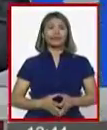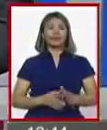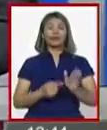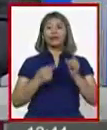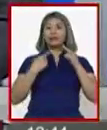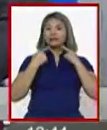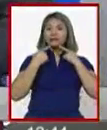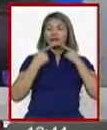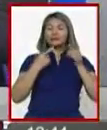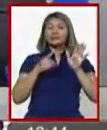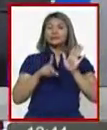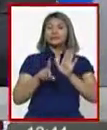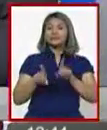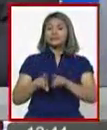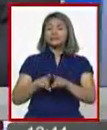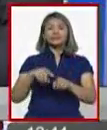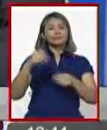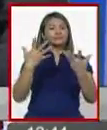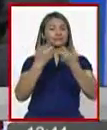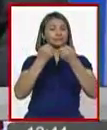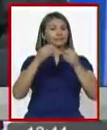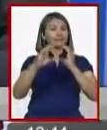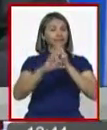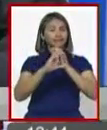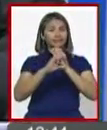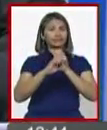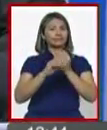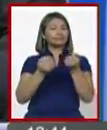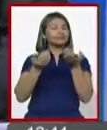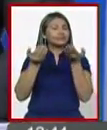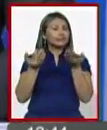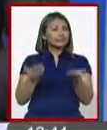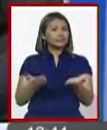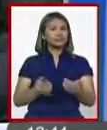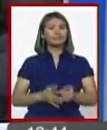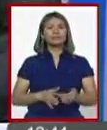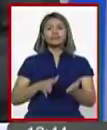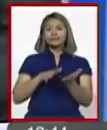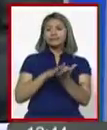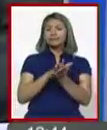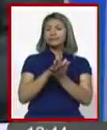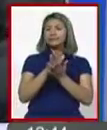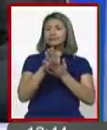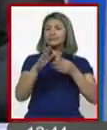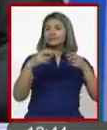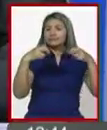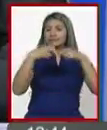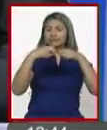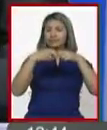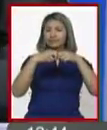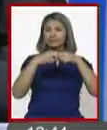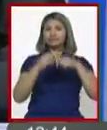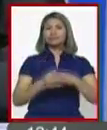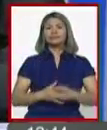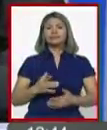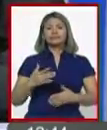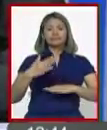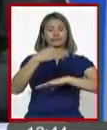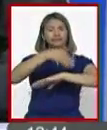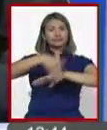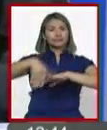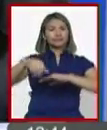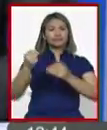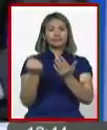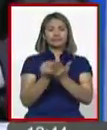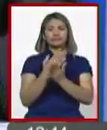La siguiente nota también se trata de otro accidente porque un camión de alto tonelaje arrastró cables de alta tensión y un poste. Esto ocurrió en la